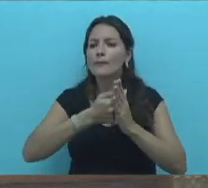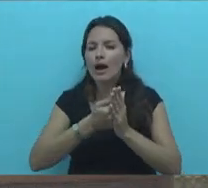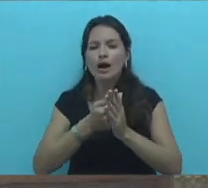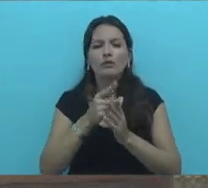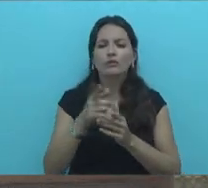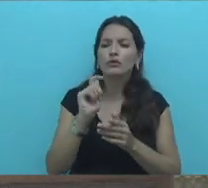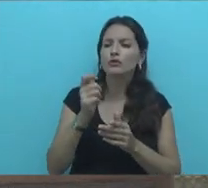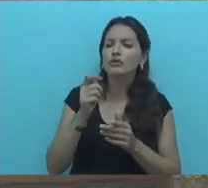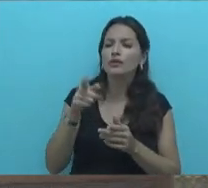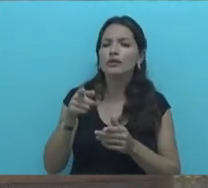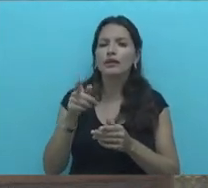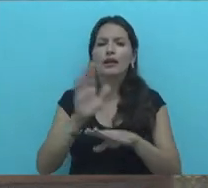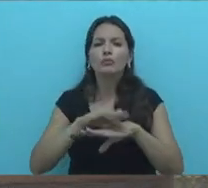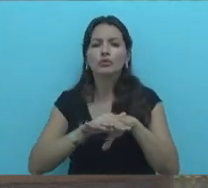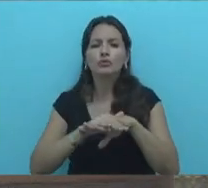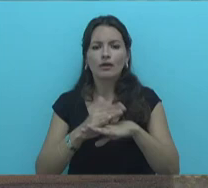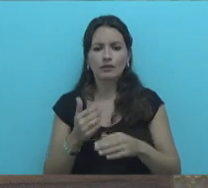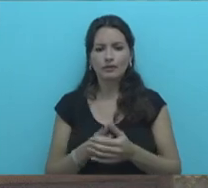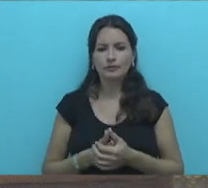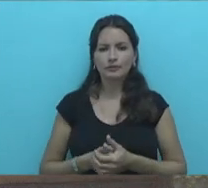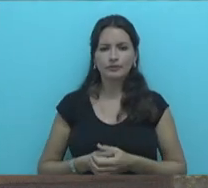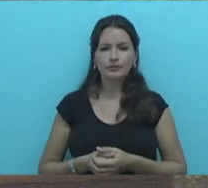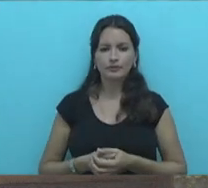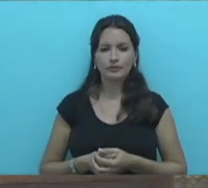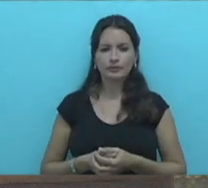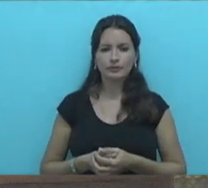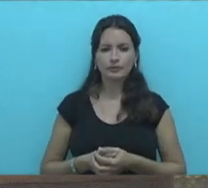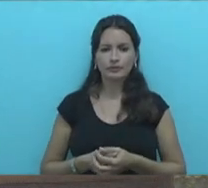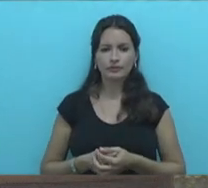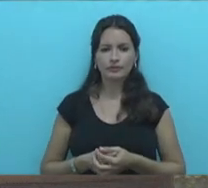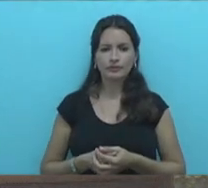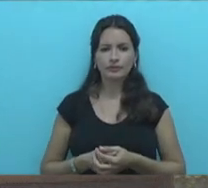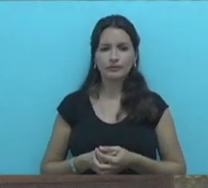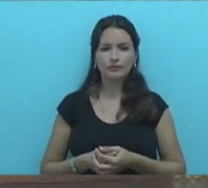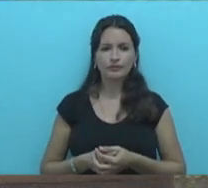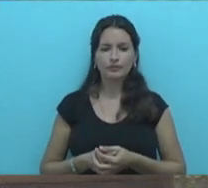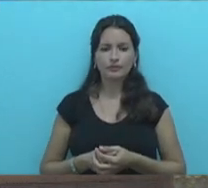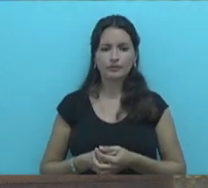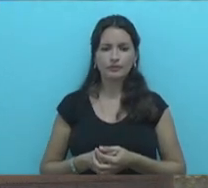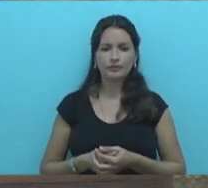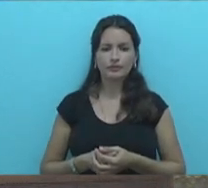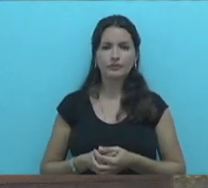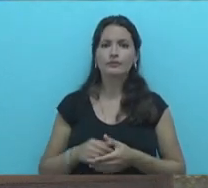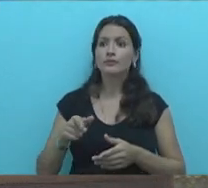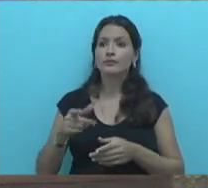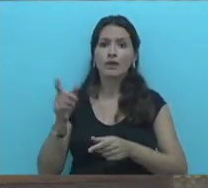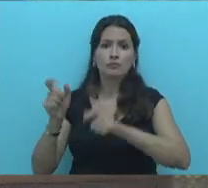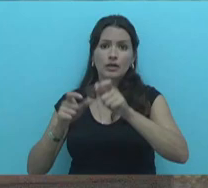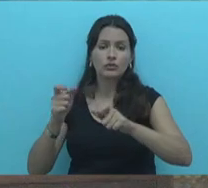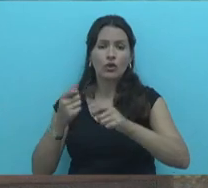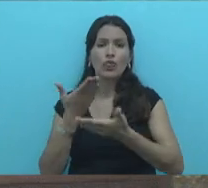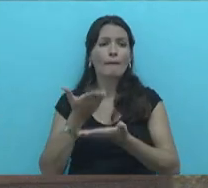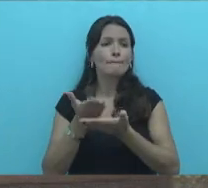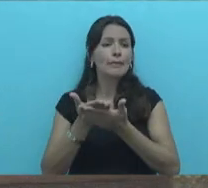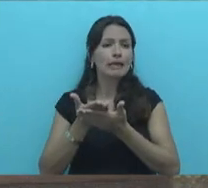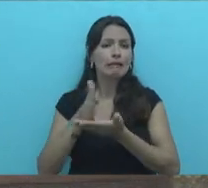de respeto a los trabajadores y distribución de ganancias de las empresas. El gran delito siempre en la Argentina es cuando los trabajadores exigen lo que les corresponde.